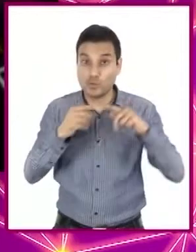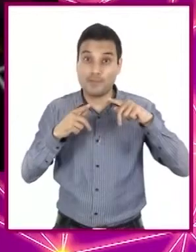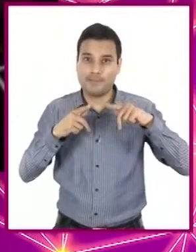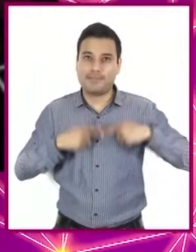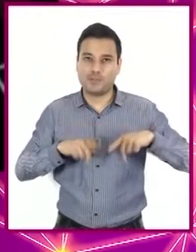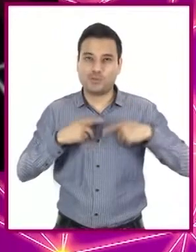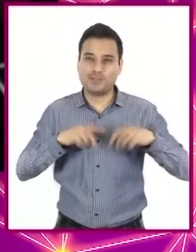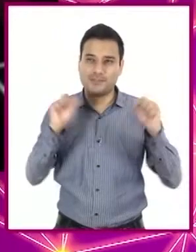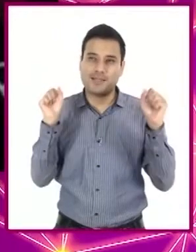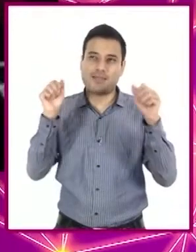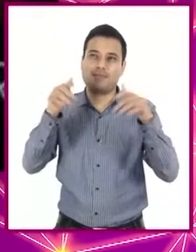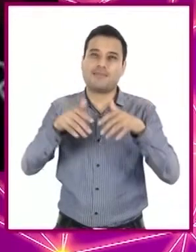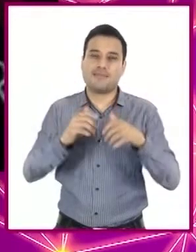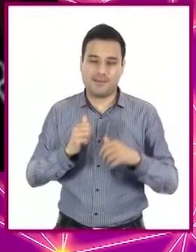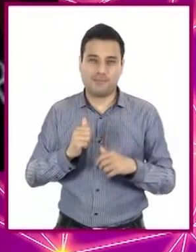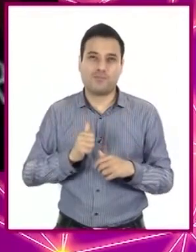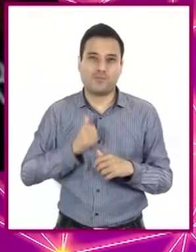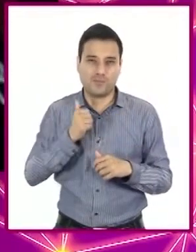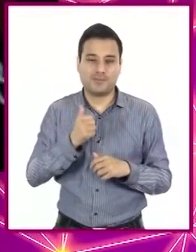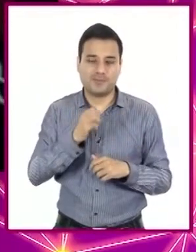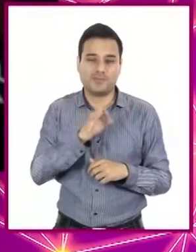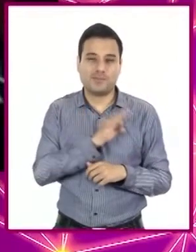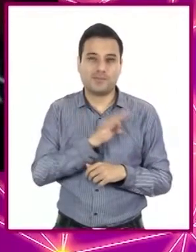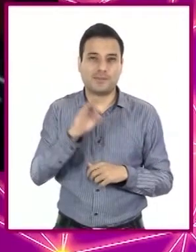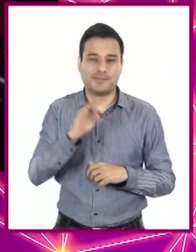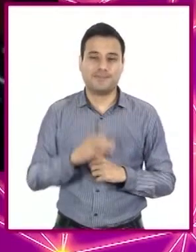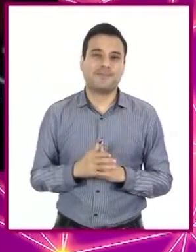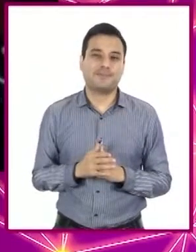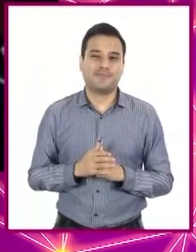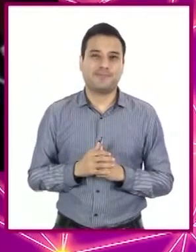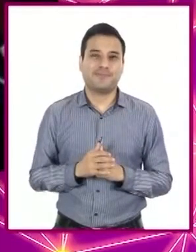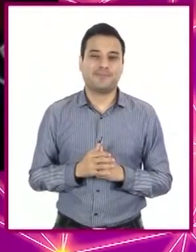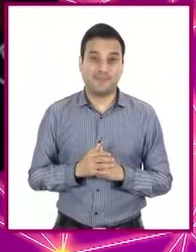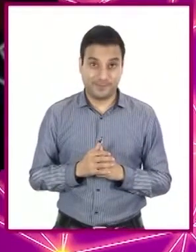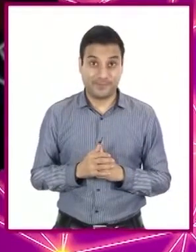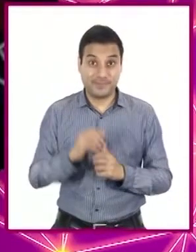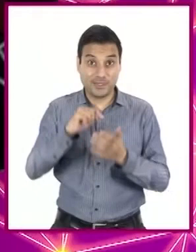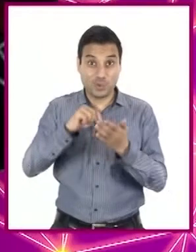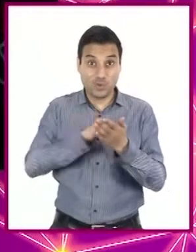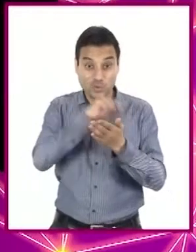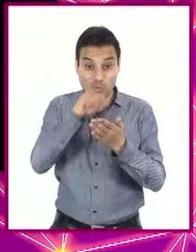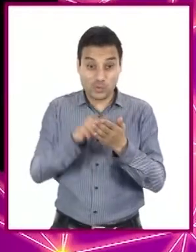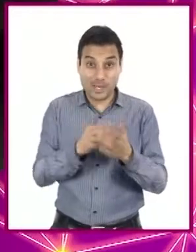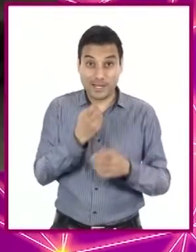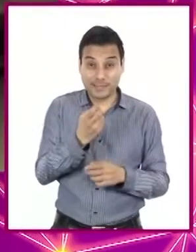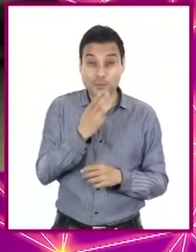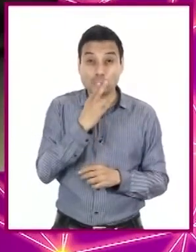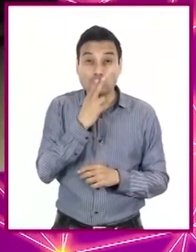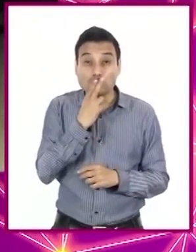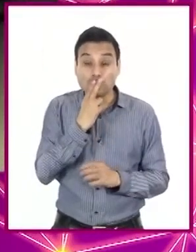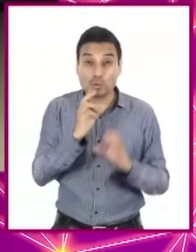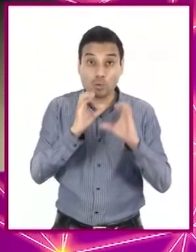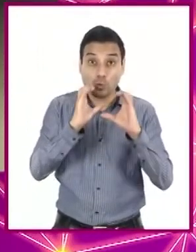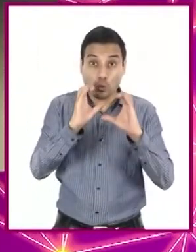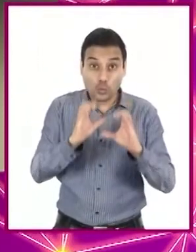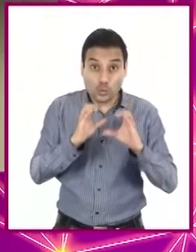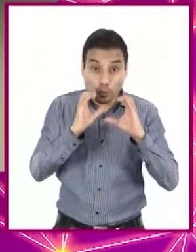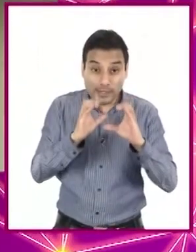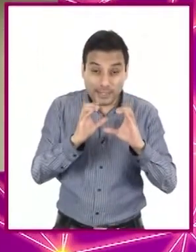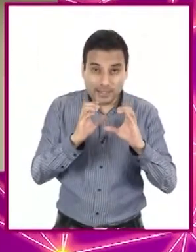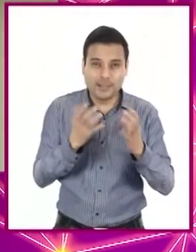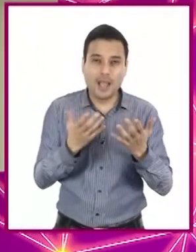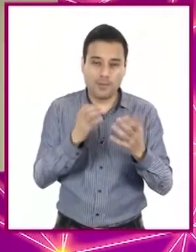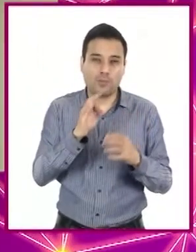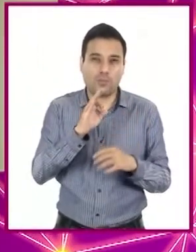y aprovechamiento de los bienes que el lugar tiene por ofrecer. La recuperación de estos espacios a través del arte permite